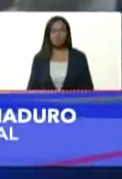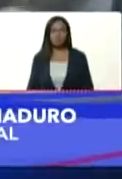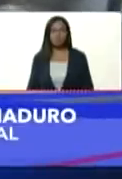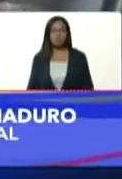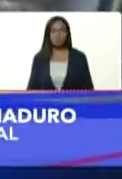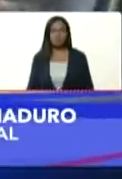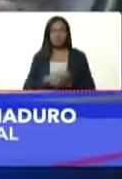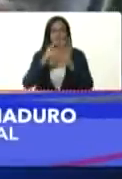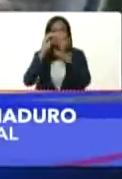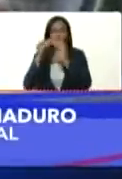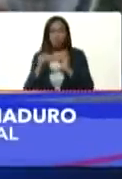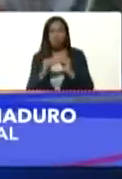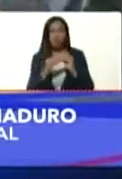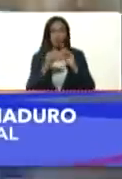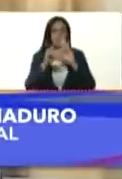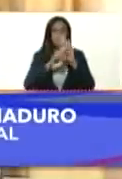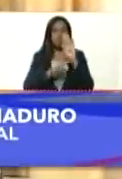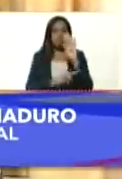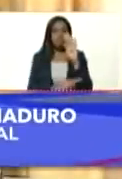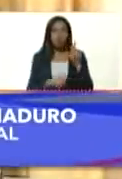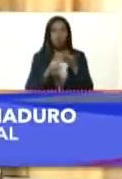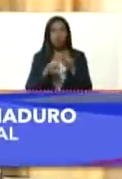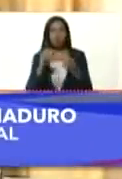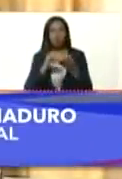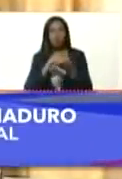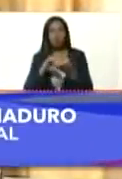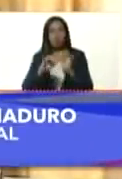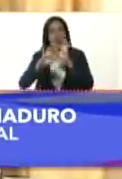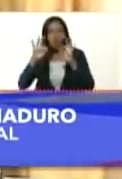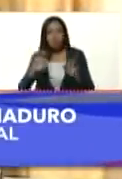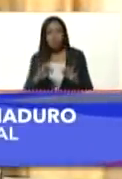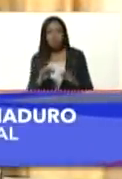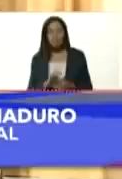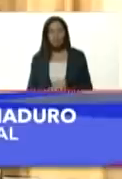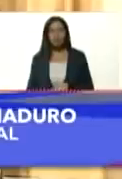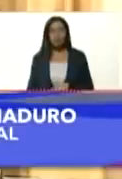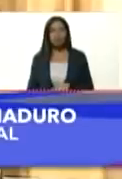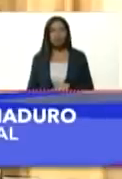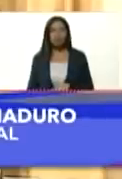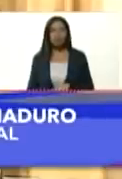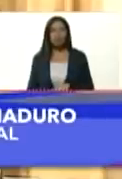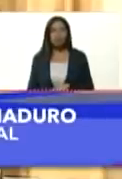para adecuar los protocolos de aplicación del interferón